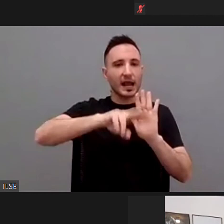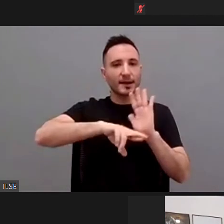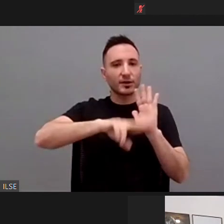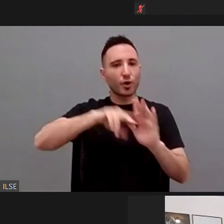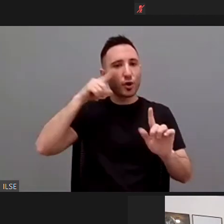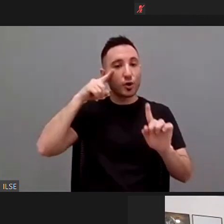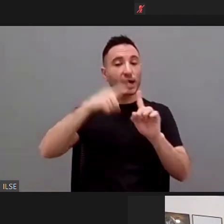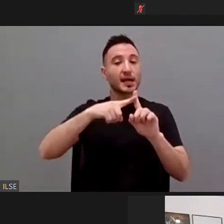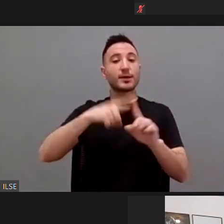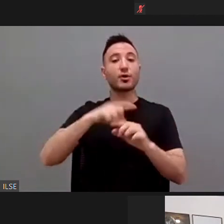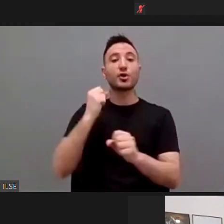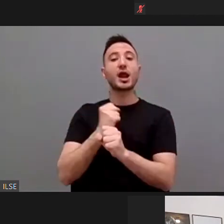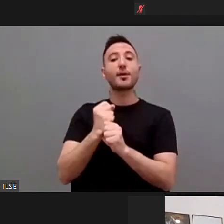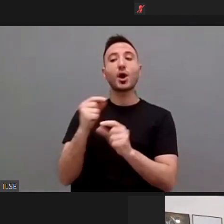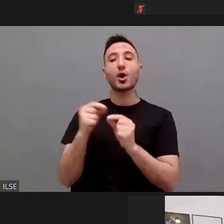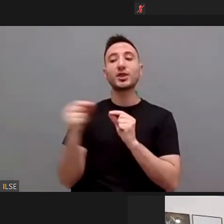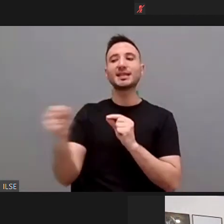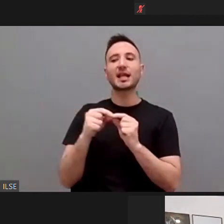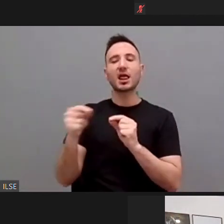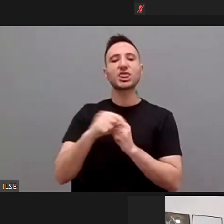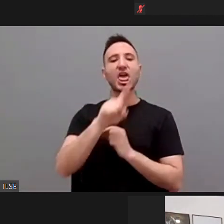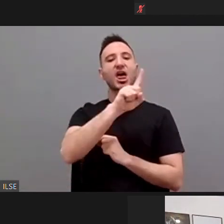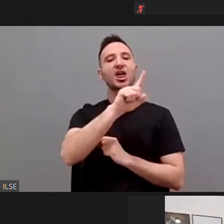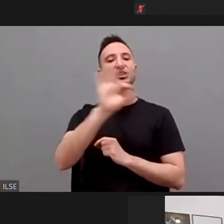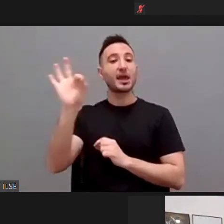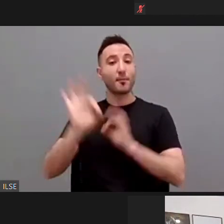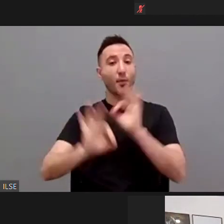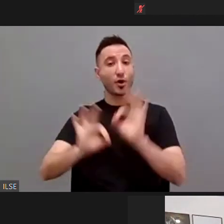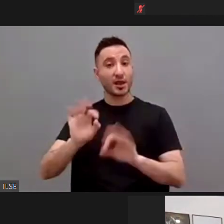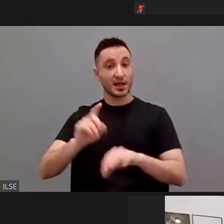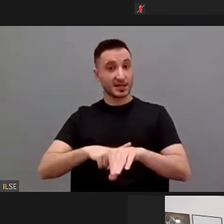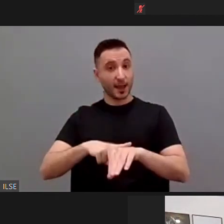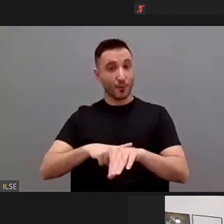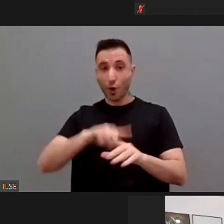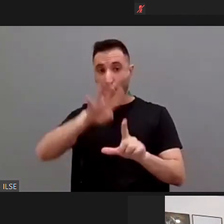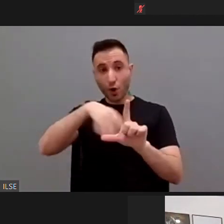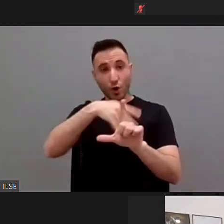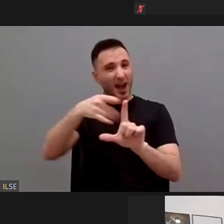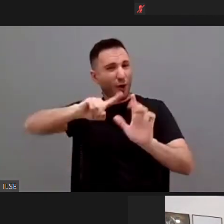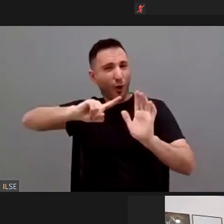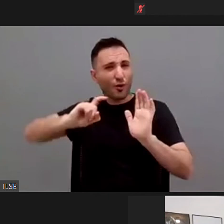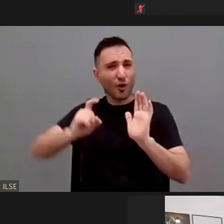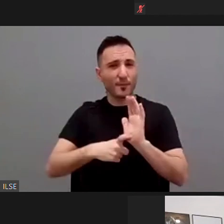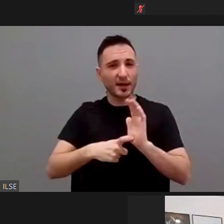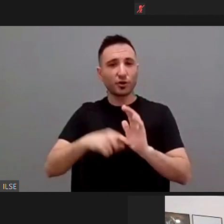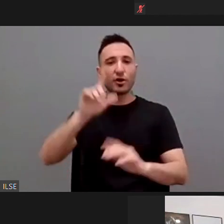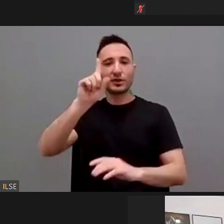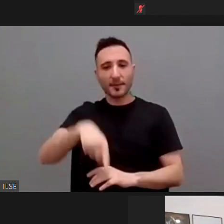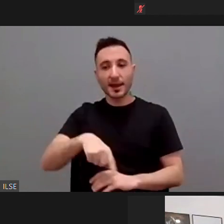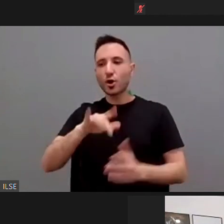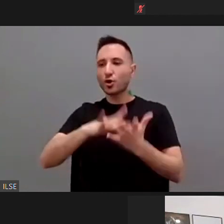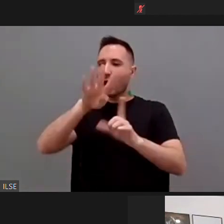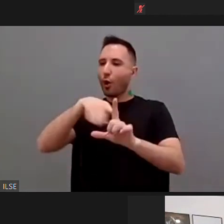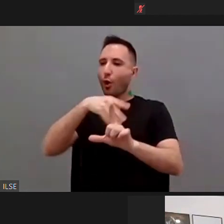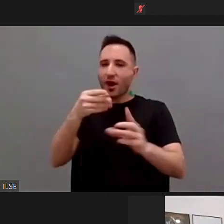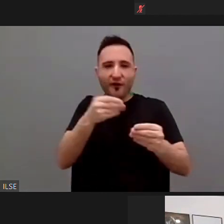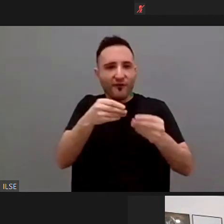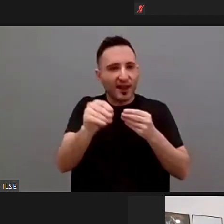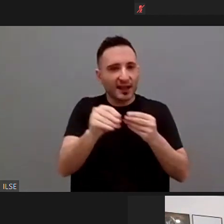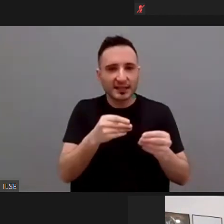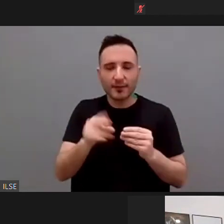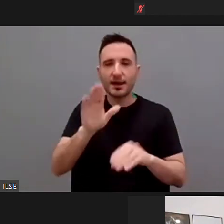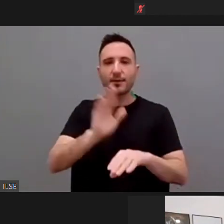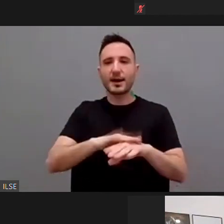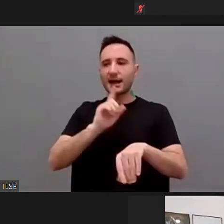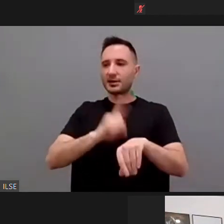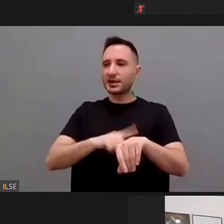del tiempo y modelos de trabajo más flexibles en cuanto a horarios, en cuanto a disponer de tiempo